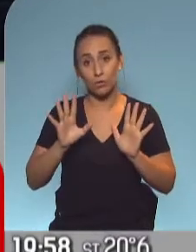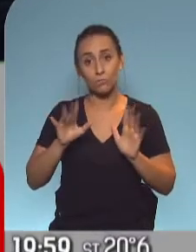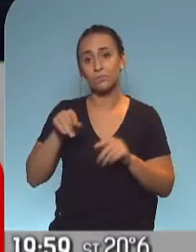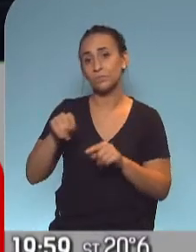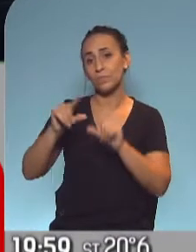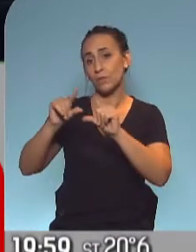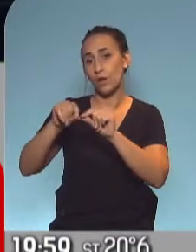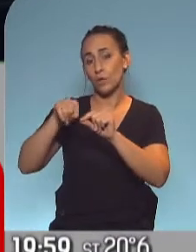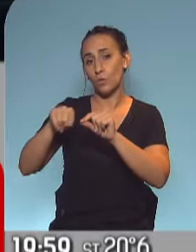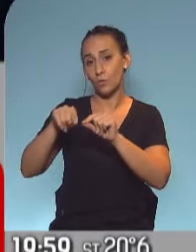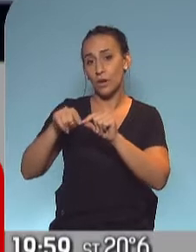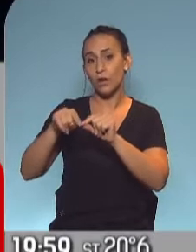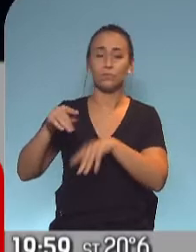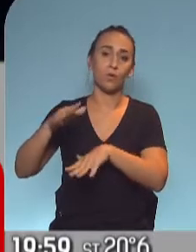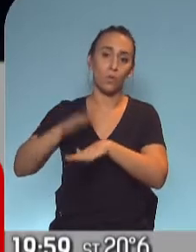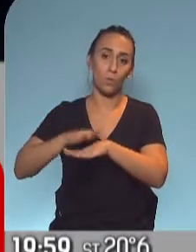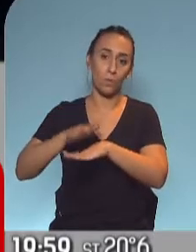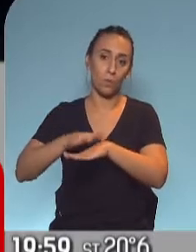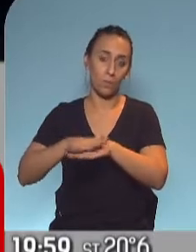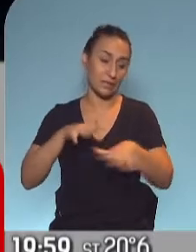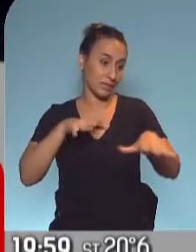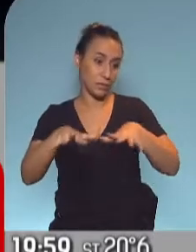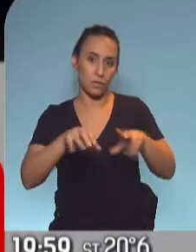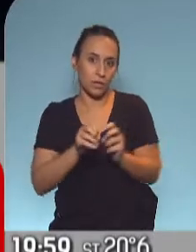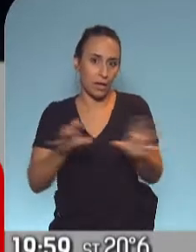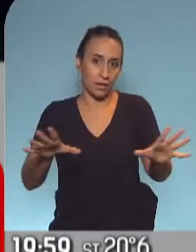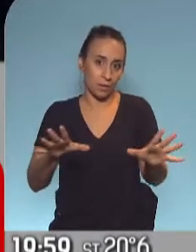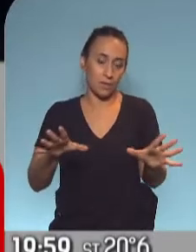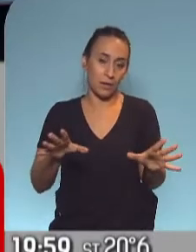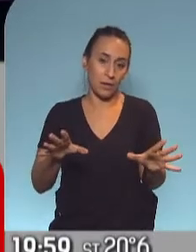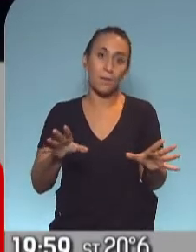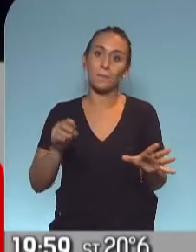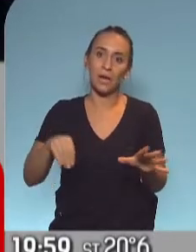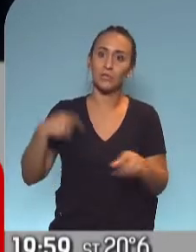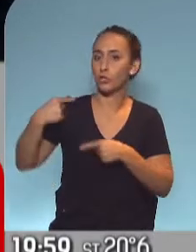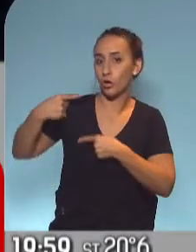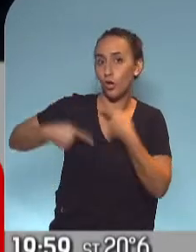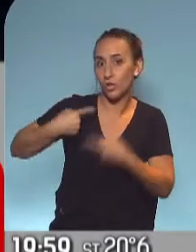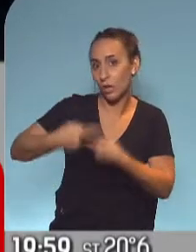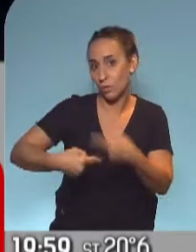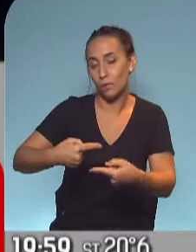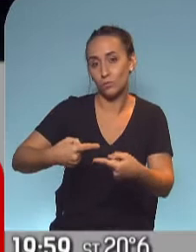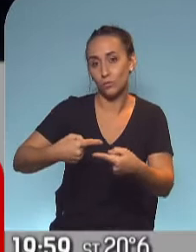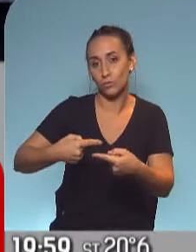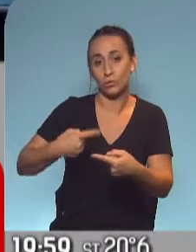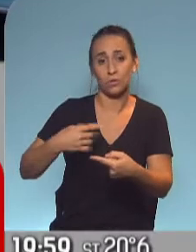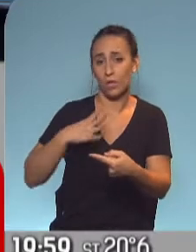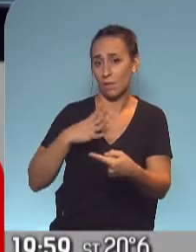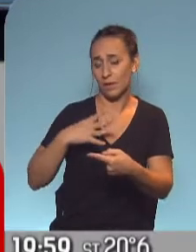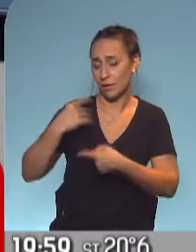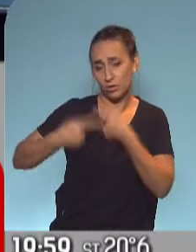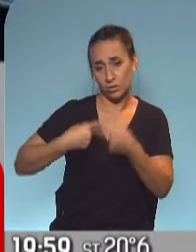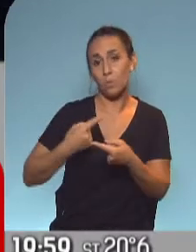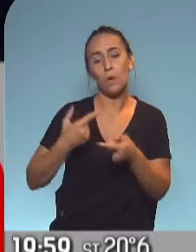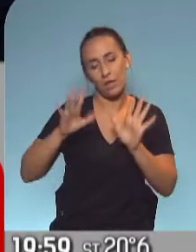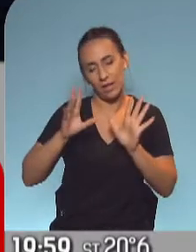consecuencia inherente a toda la situación tan trágica que estamos viviendo y a la cual continuamos todavía atados, por supuesto, que podría haber